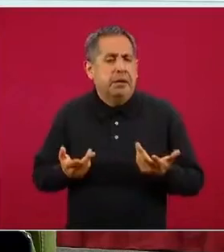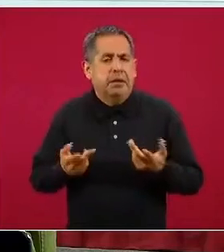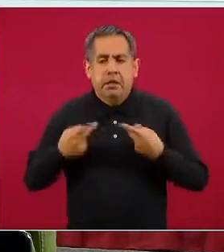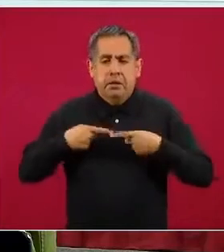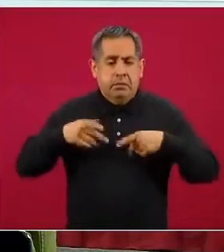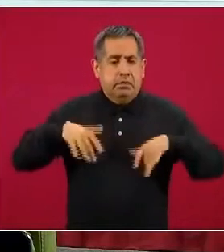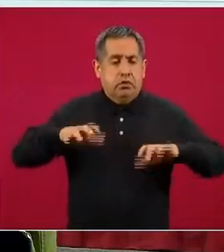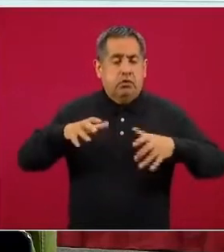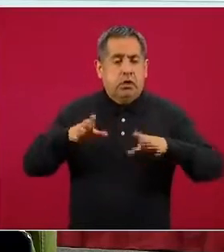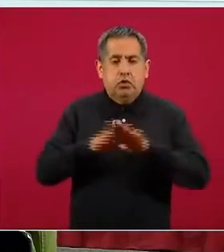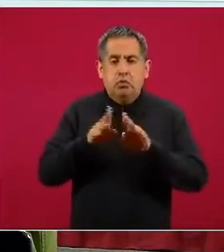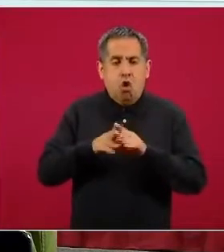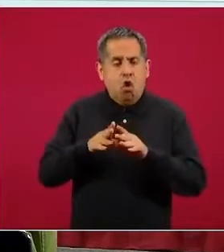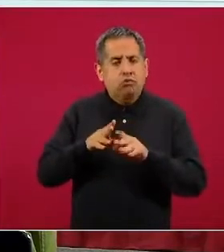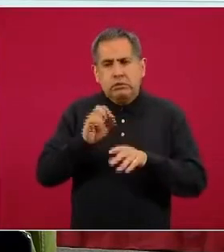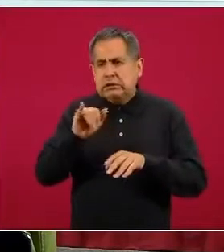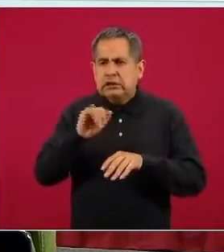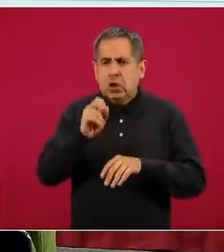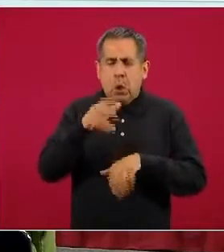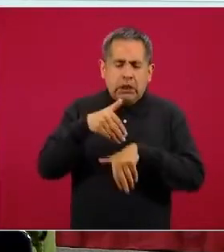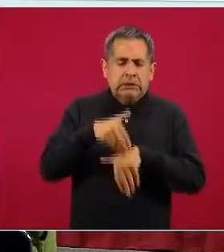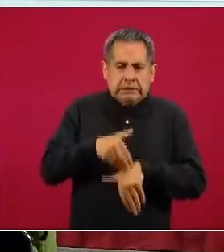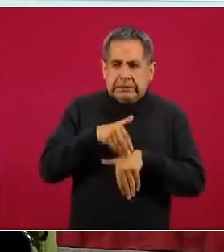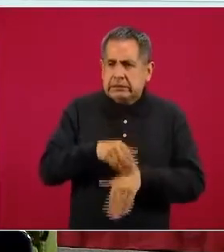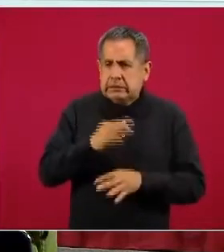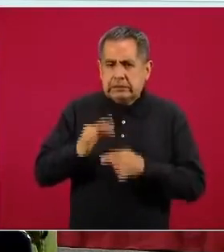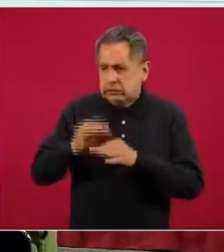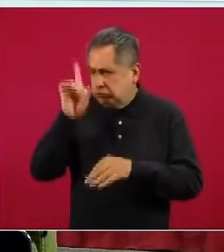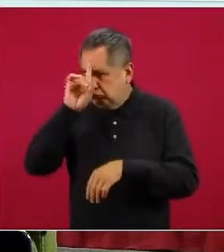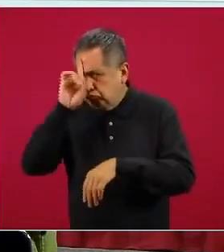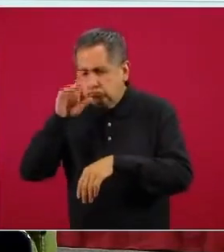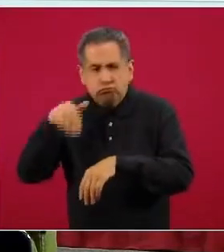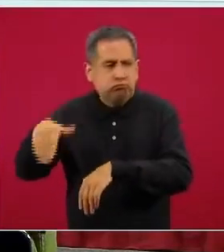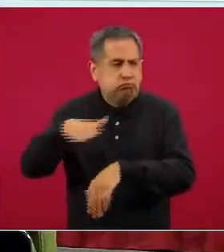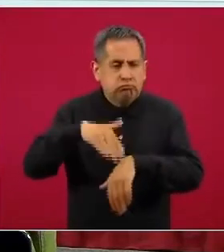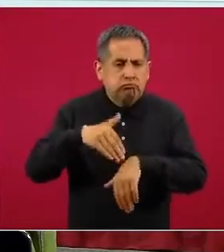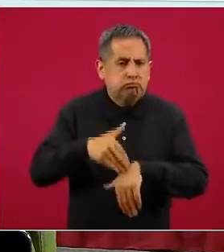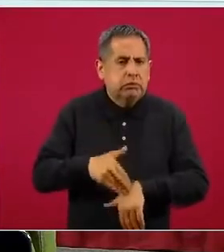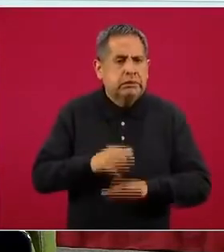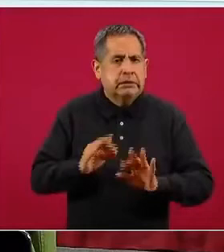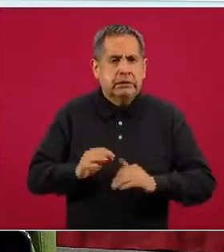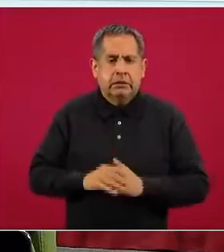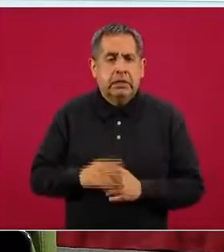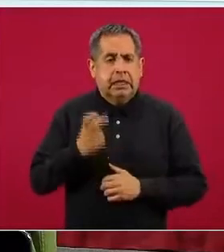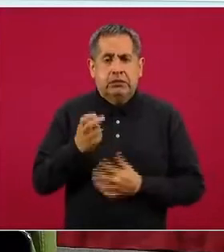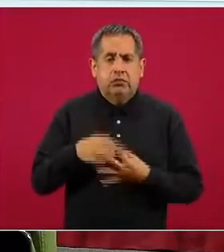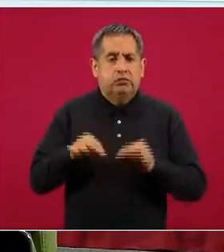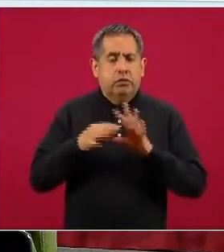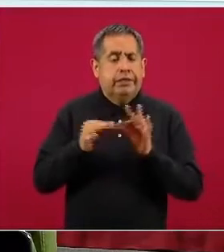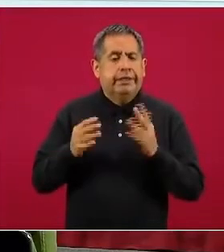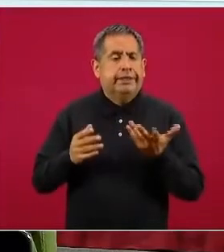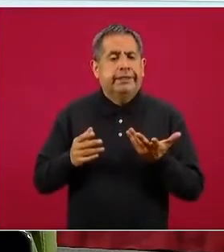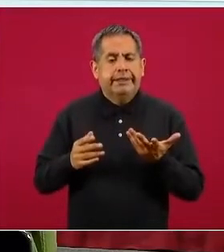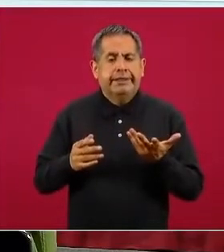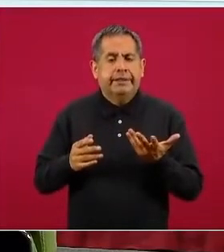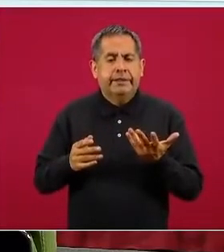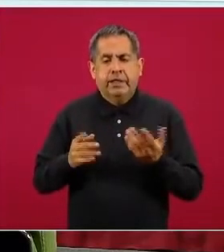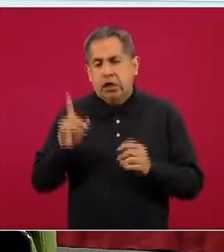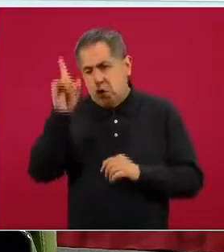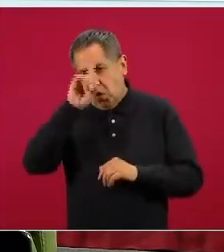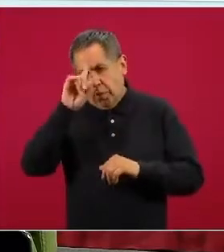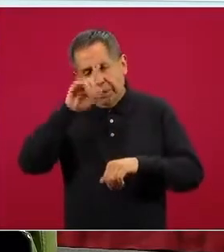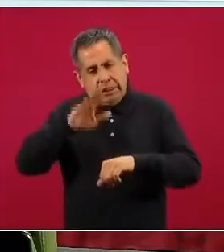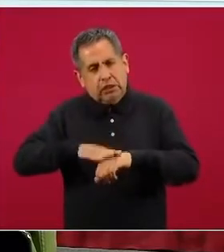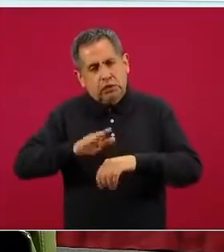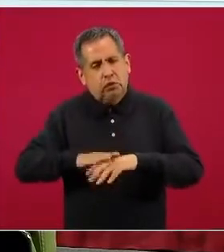población está respondiendo a las recomendaciones. Entonces hay que estar muy atentos como población de estas